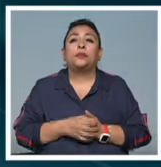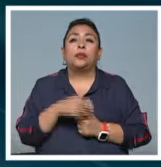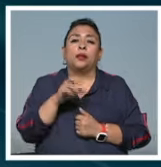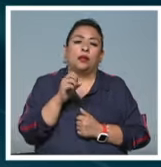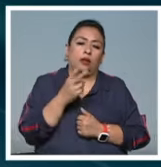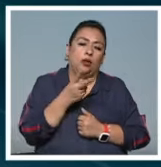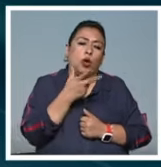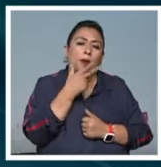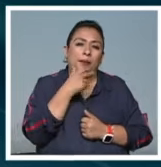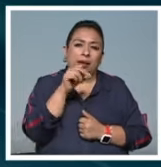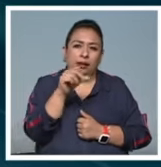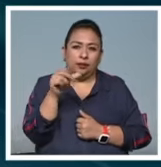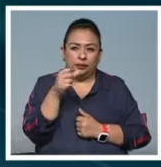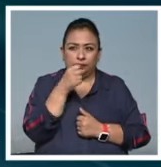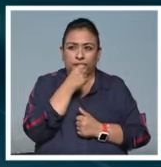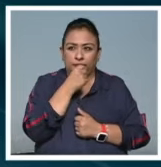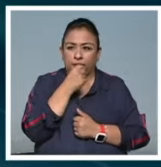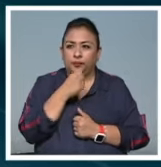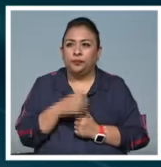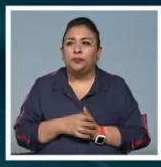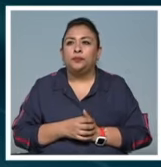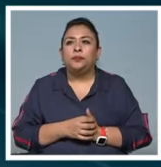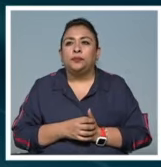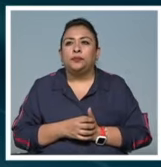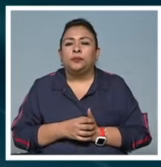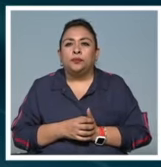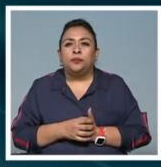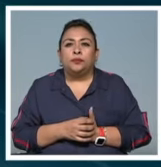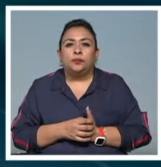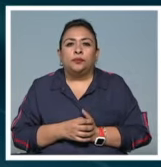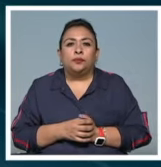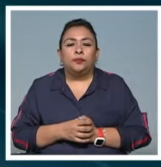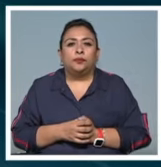Noticias 22, Alberto Aranda.